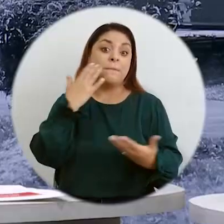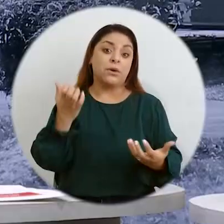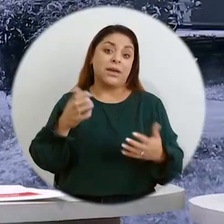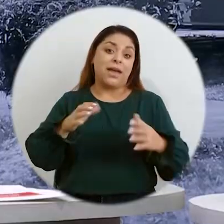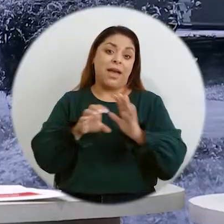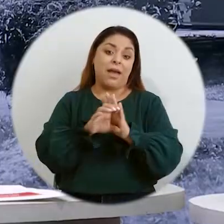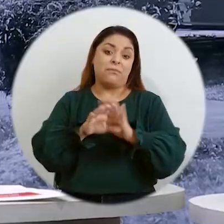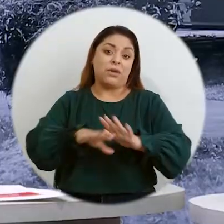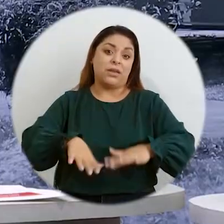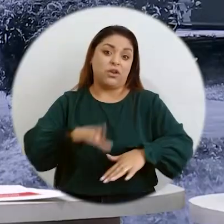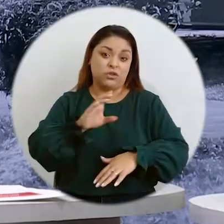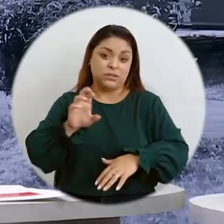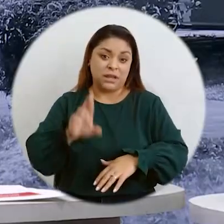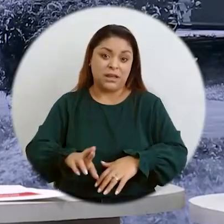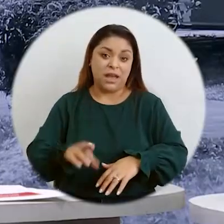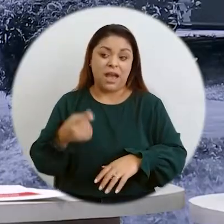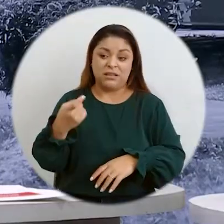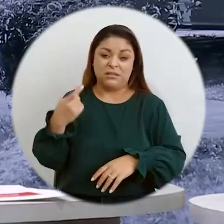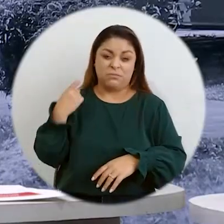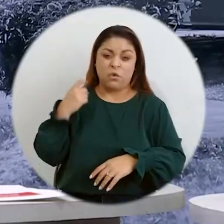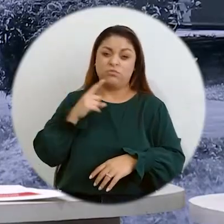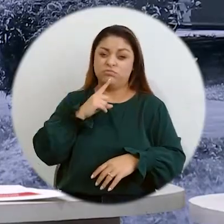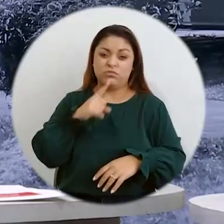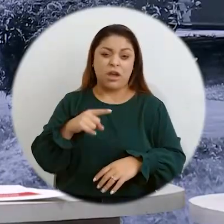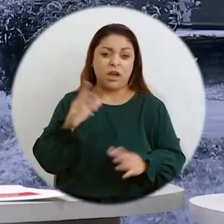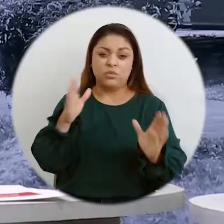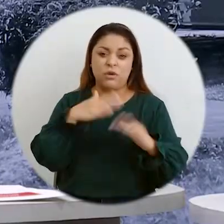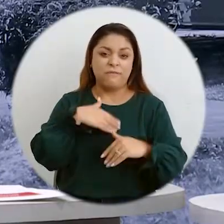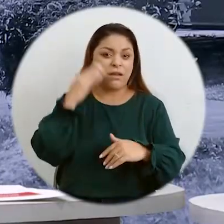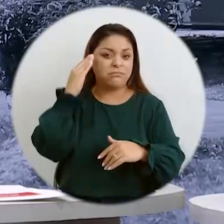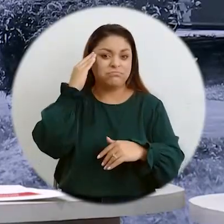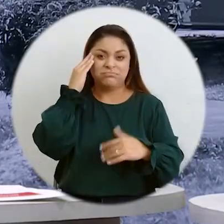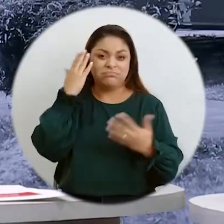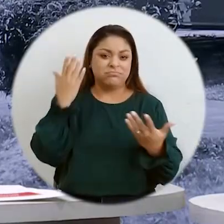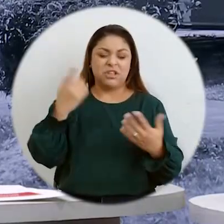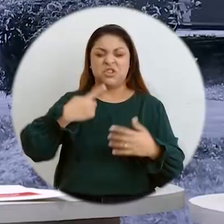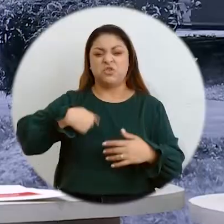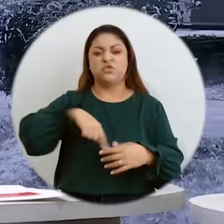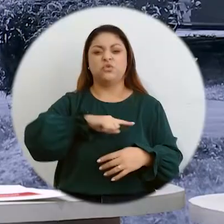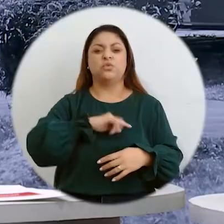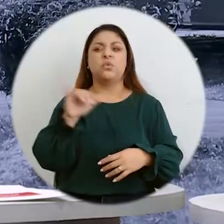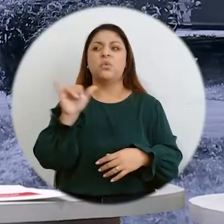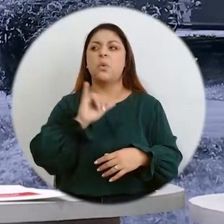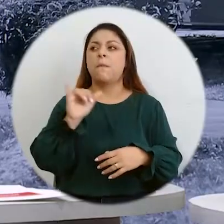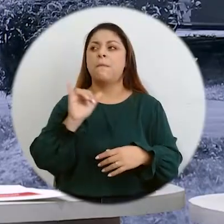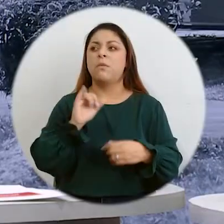Costa Rica, hasta hace poco, en realidad no teníamos esa conciencia, ¿verdad? Somos muy